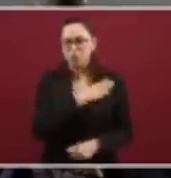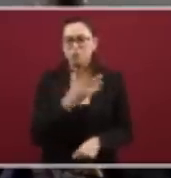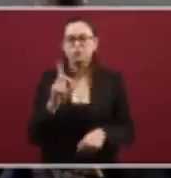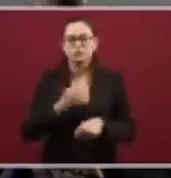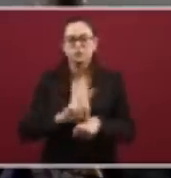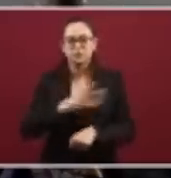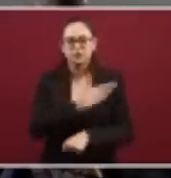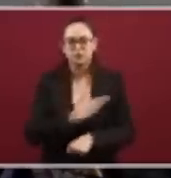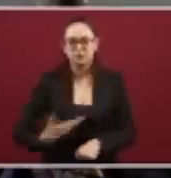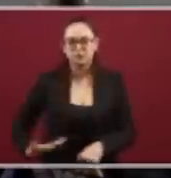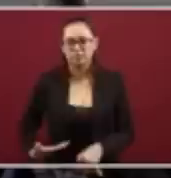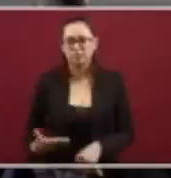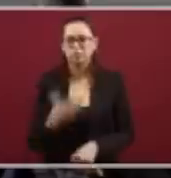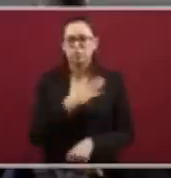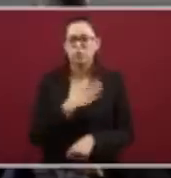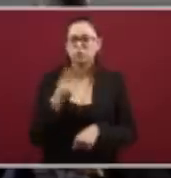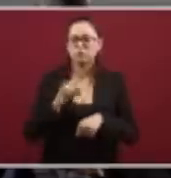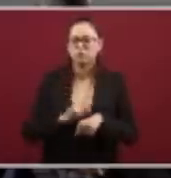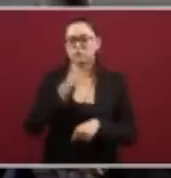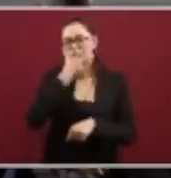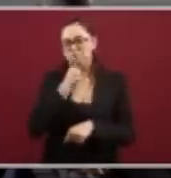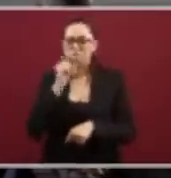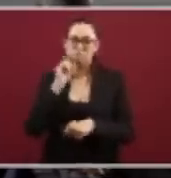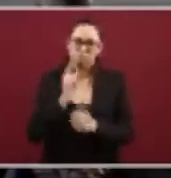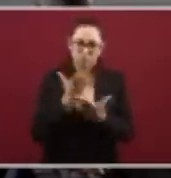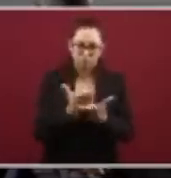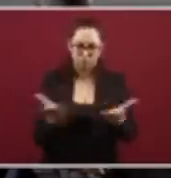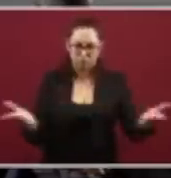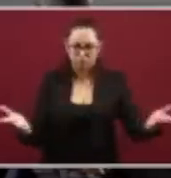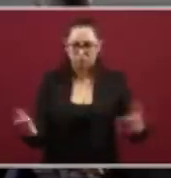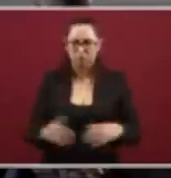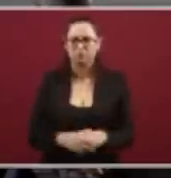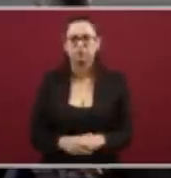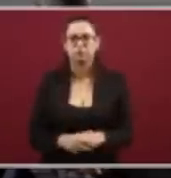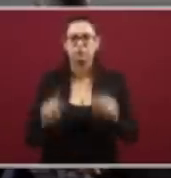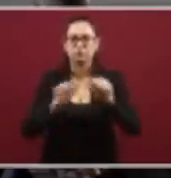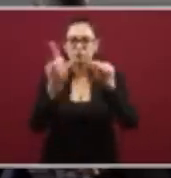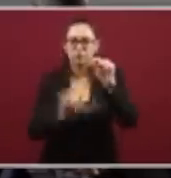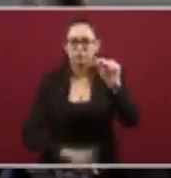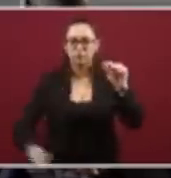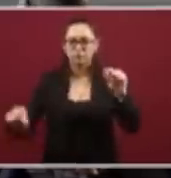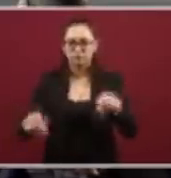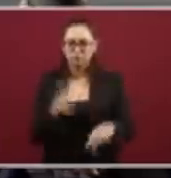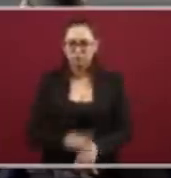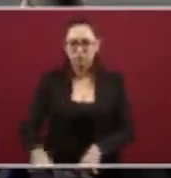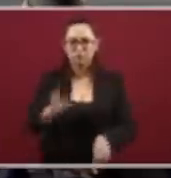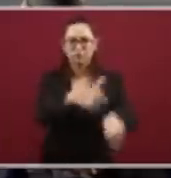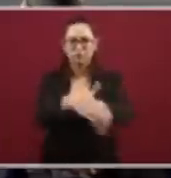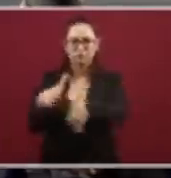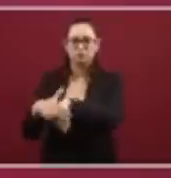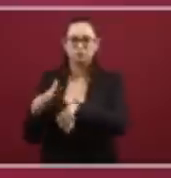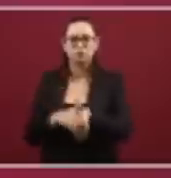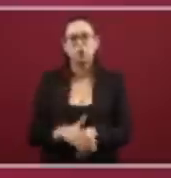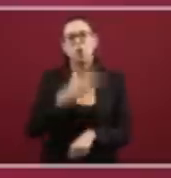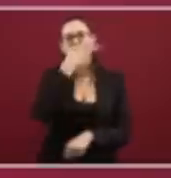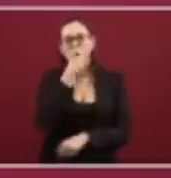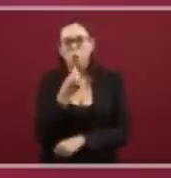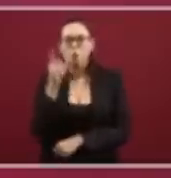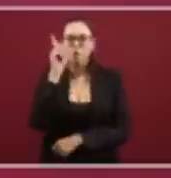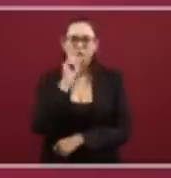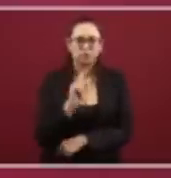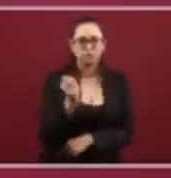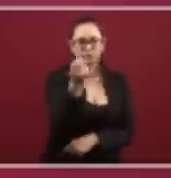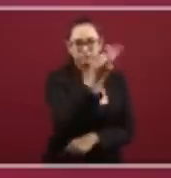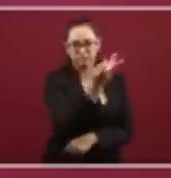buenos días señoras y señores al pueblo de mexico a las defensoras y defensores